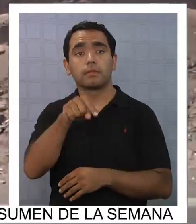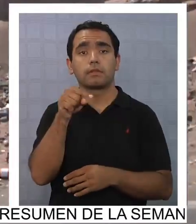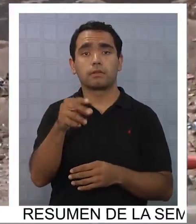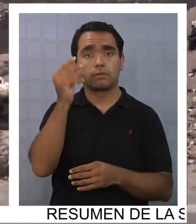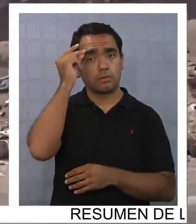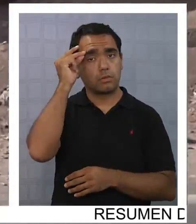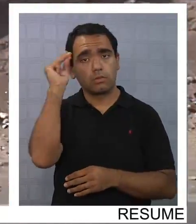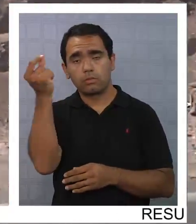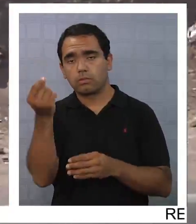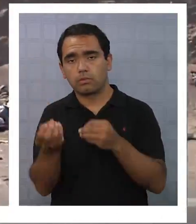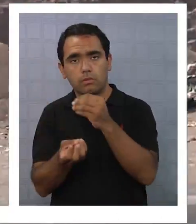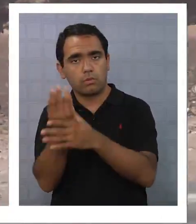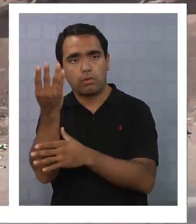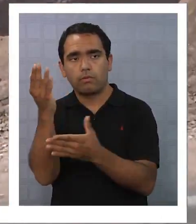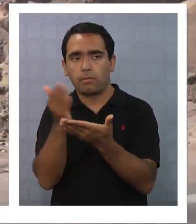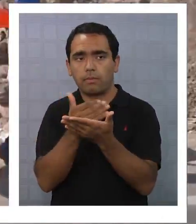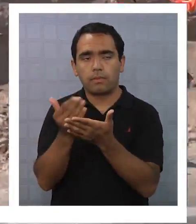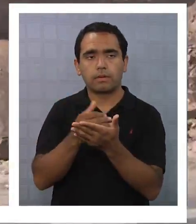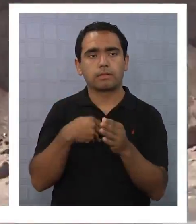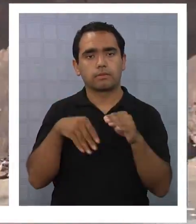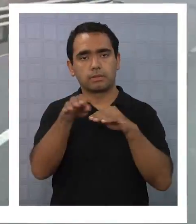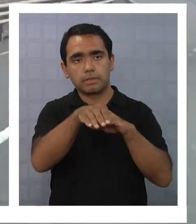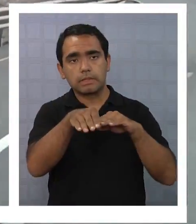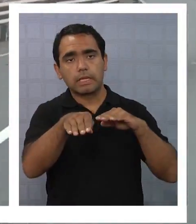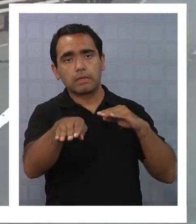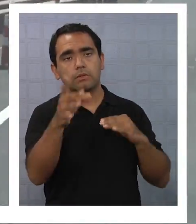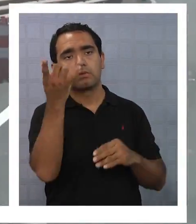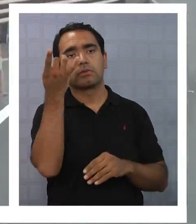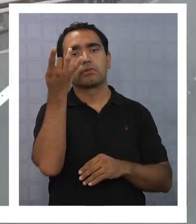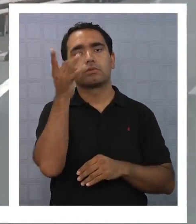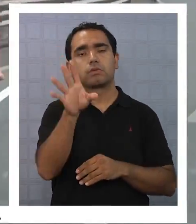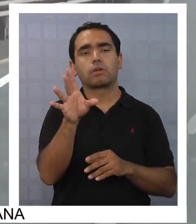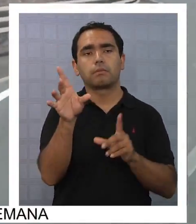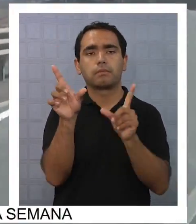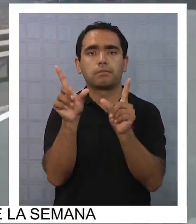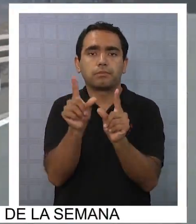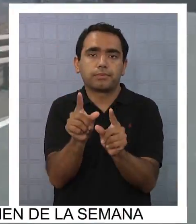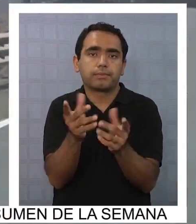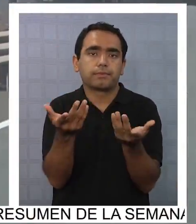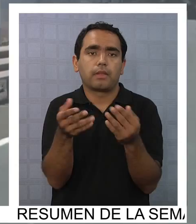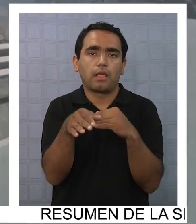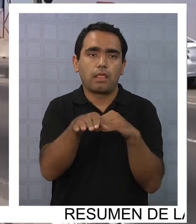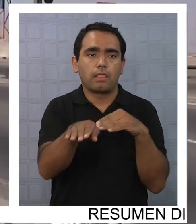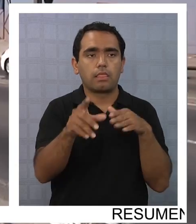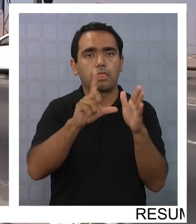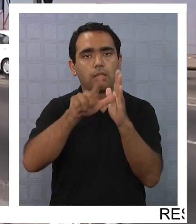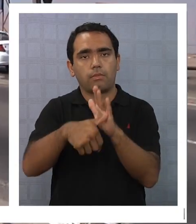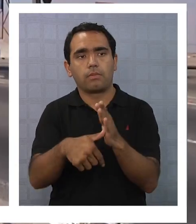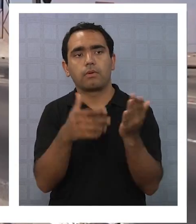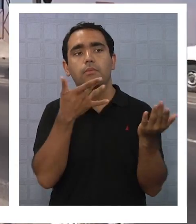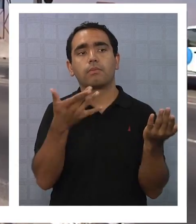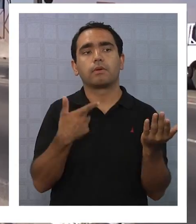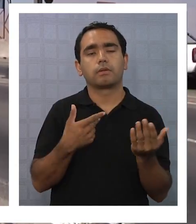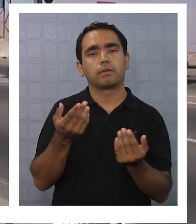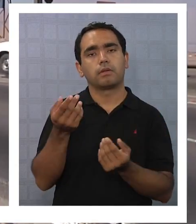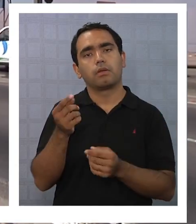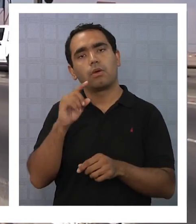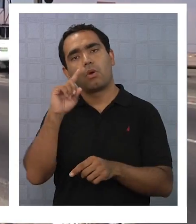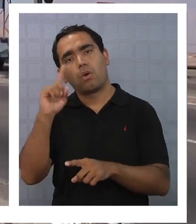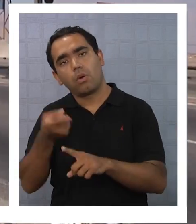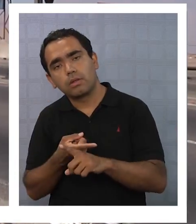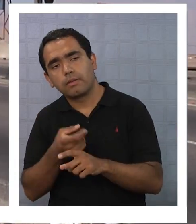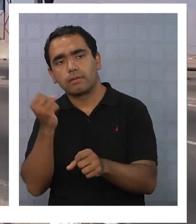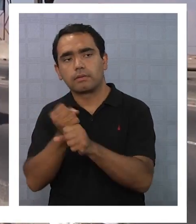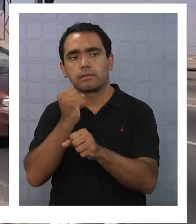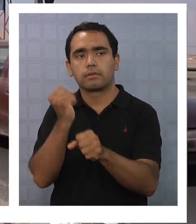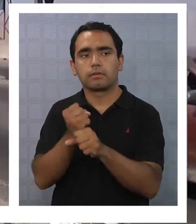crea un nuevo plan de trabajo, pareciera que el taco solo logrará disminuir en parte la demora, puesto que al reiniciarse las obras y al